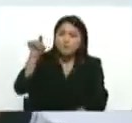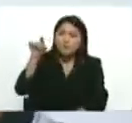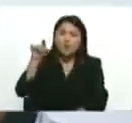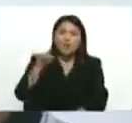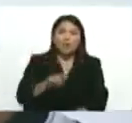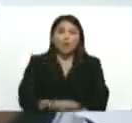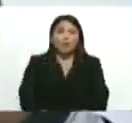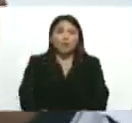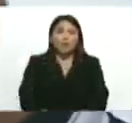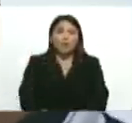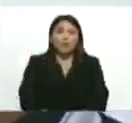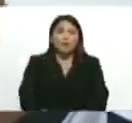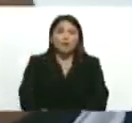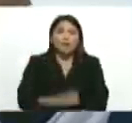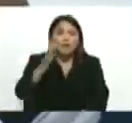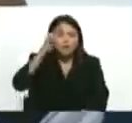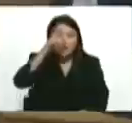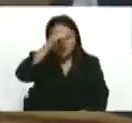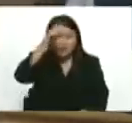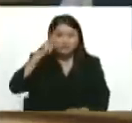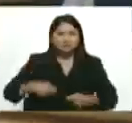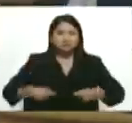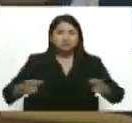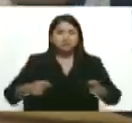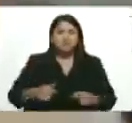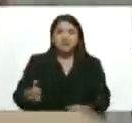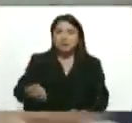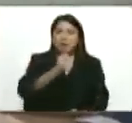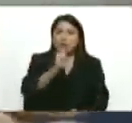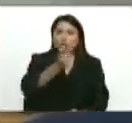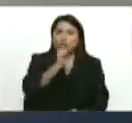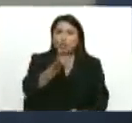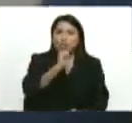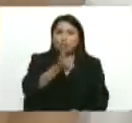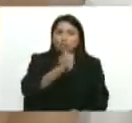Ocúpense de lo que se ha gastado Leopoldo López Gil en aguardiente, en las dietas que le dan,